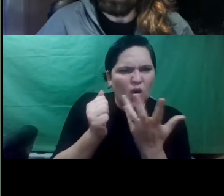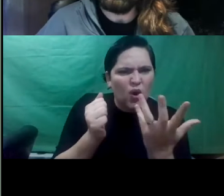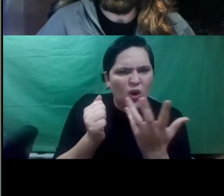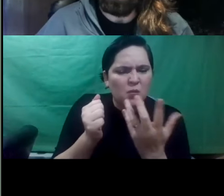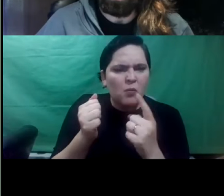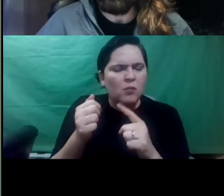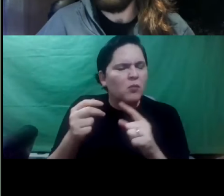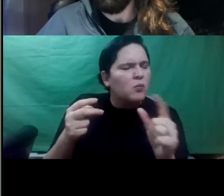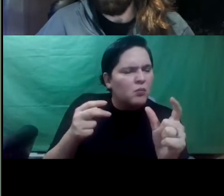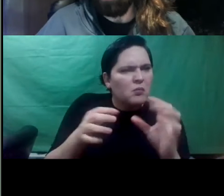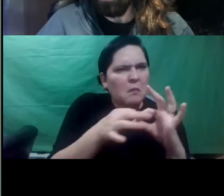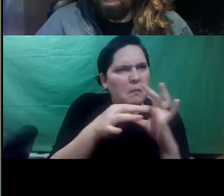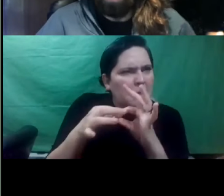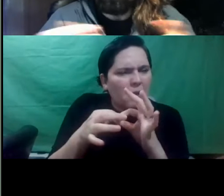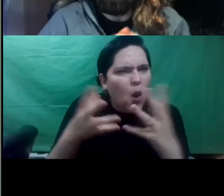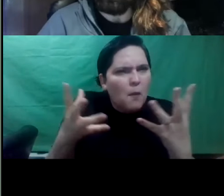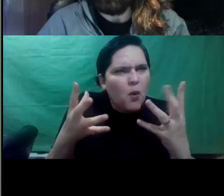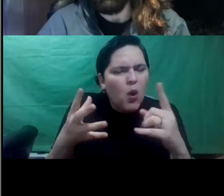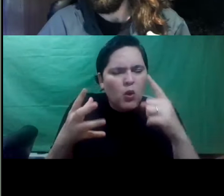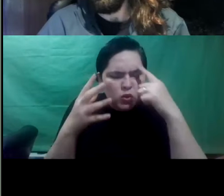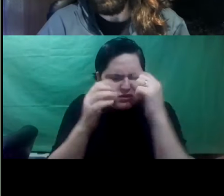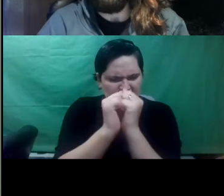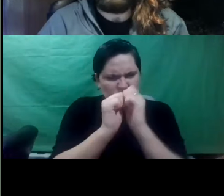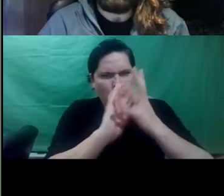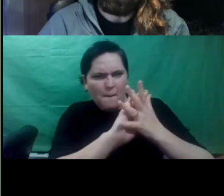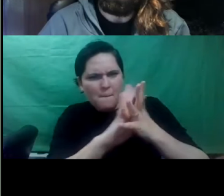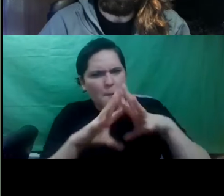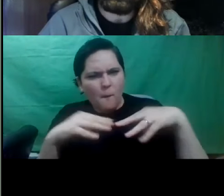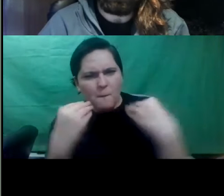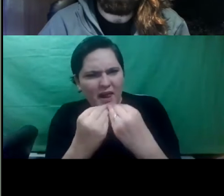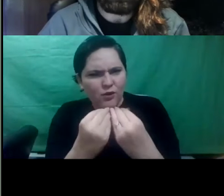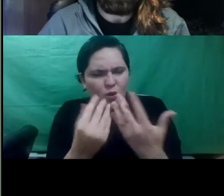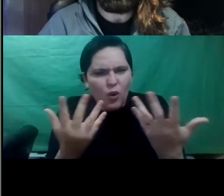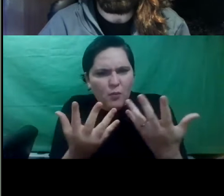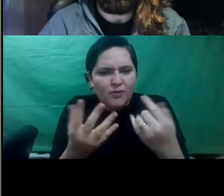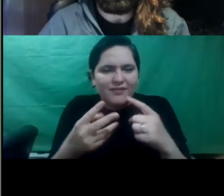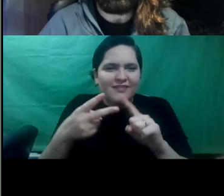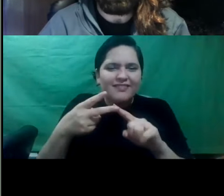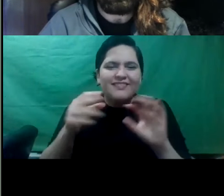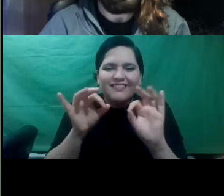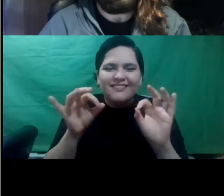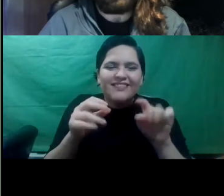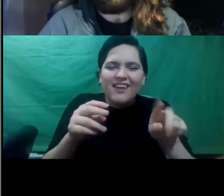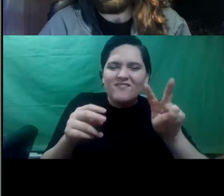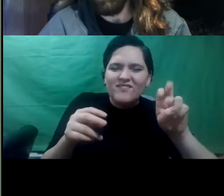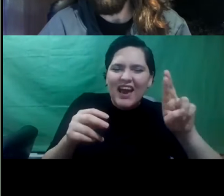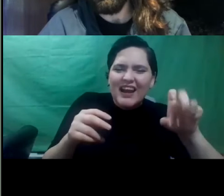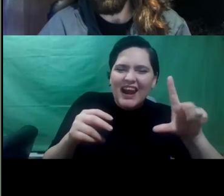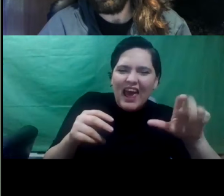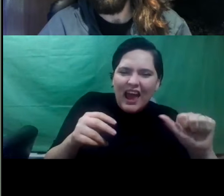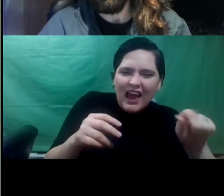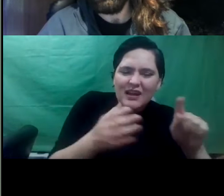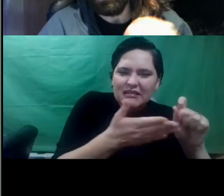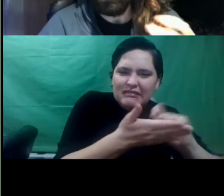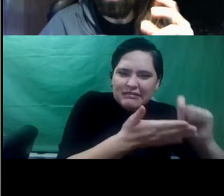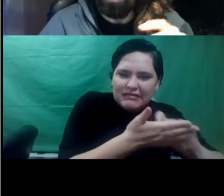neuronal coherente a gran escala o global, muy afín a la frase que leímos recién del paper de Varela, y finalmente cómo afectan